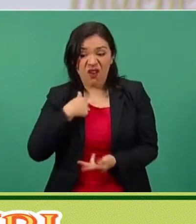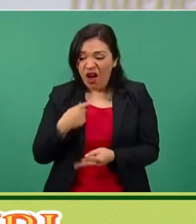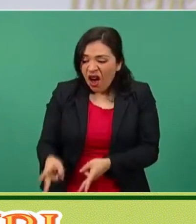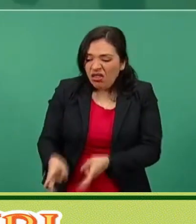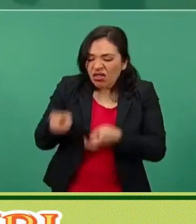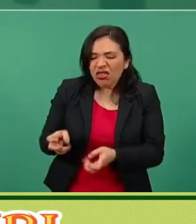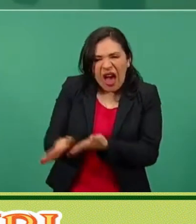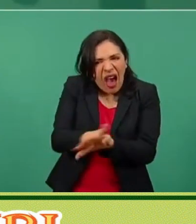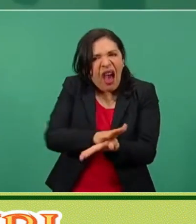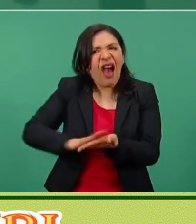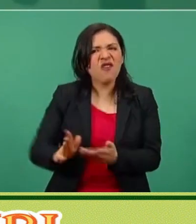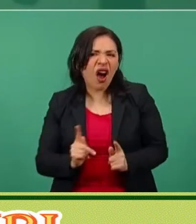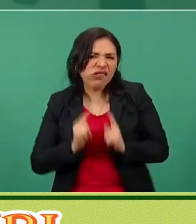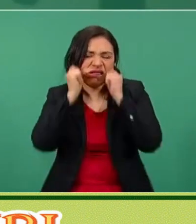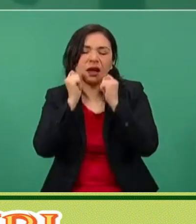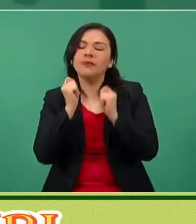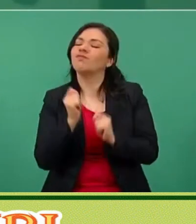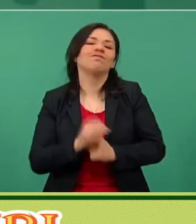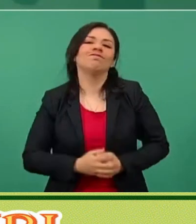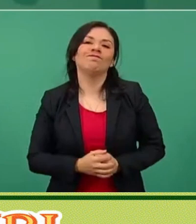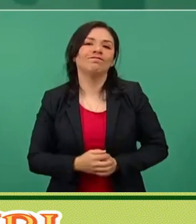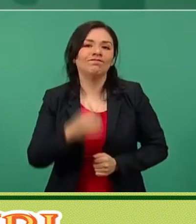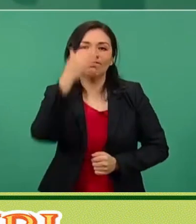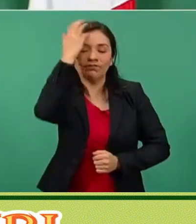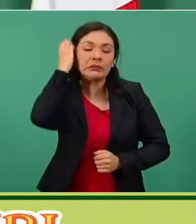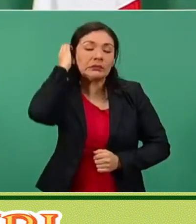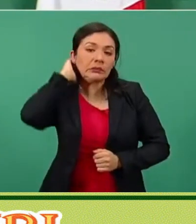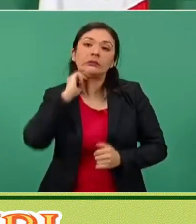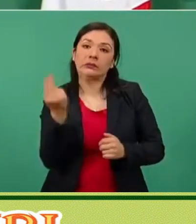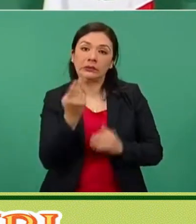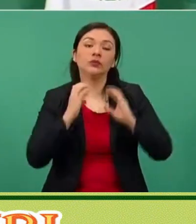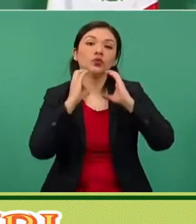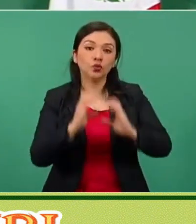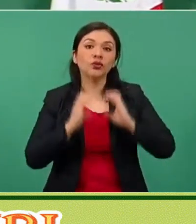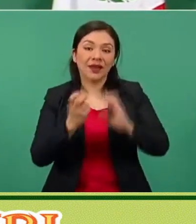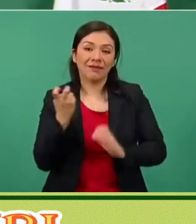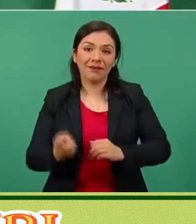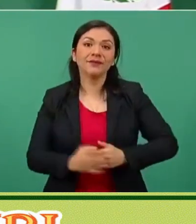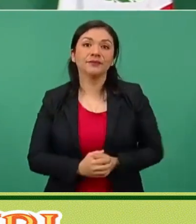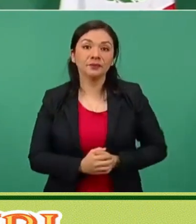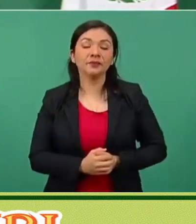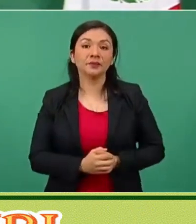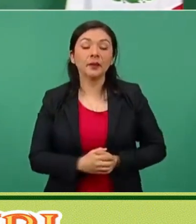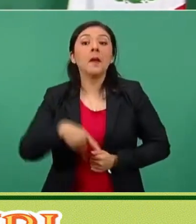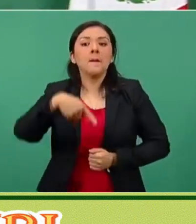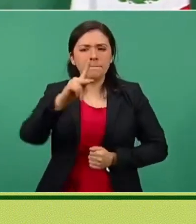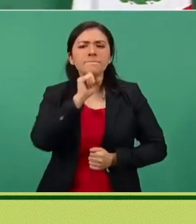disponer de esa herencia, tenemos que cuidarla. Pero hay